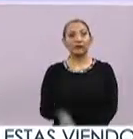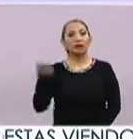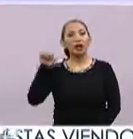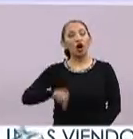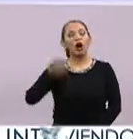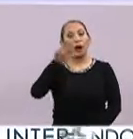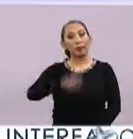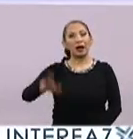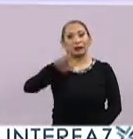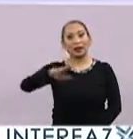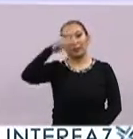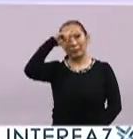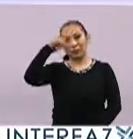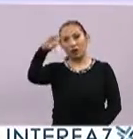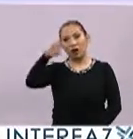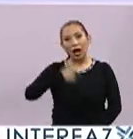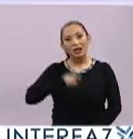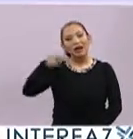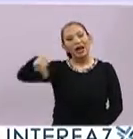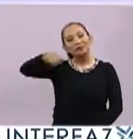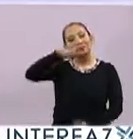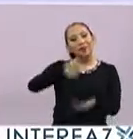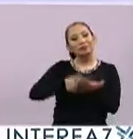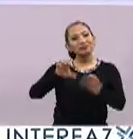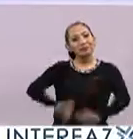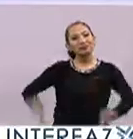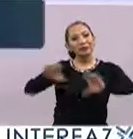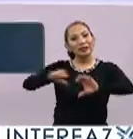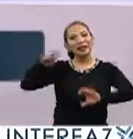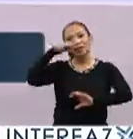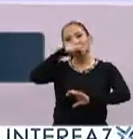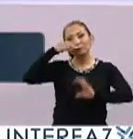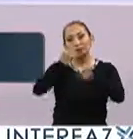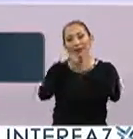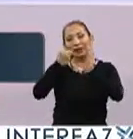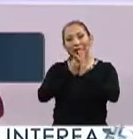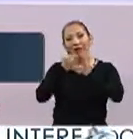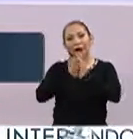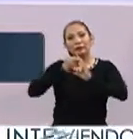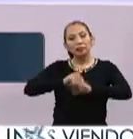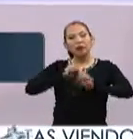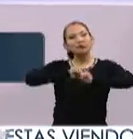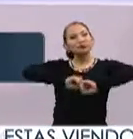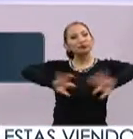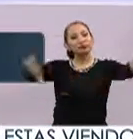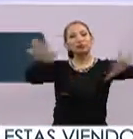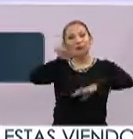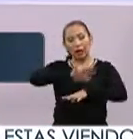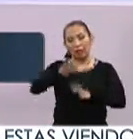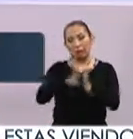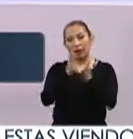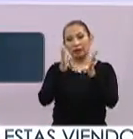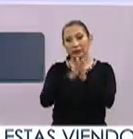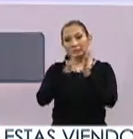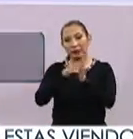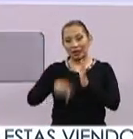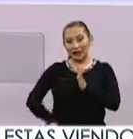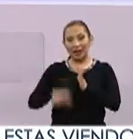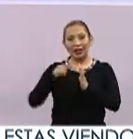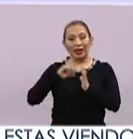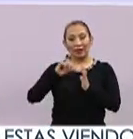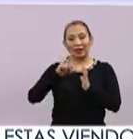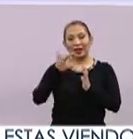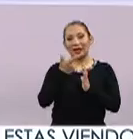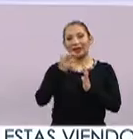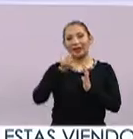Y hoy es martes de México X, la plataforma de cursos gratuitos en línea masivos, donde participa nuestra casa de trabajo,